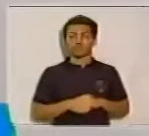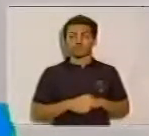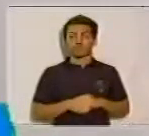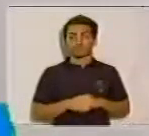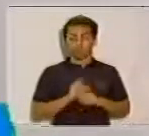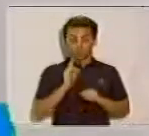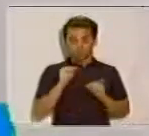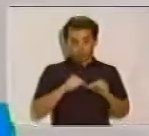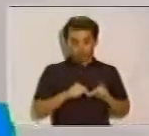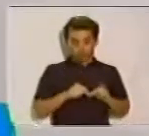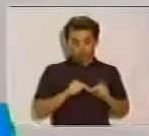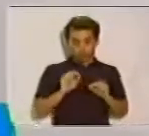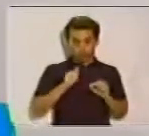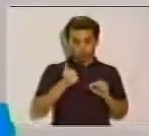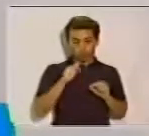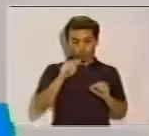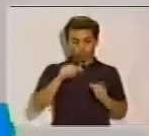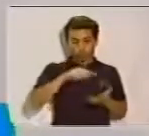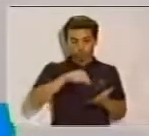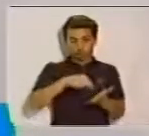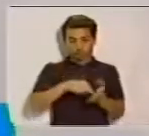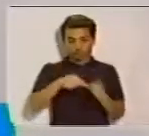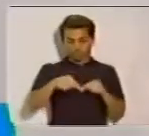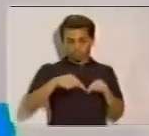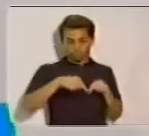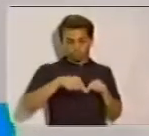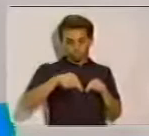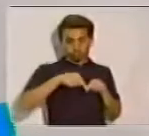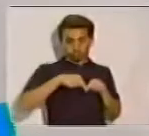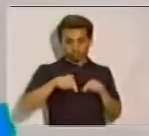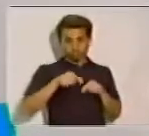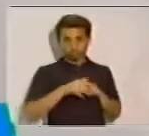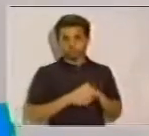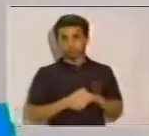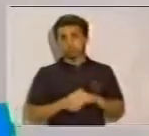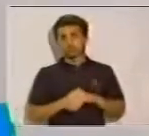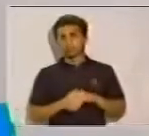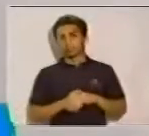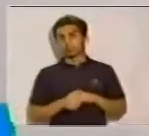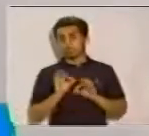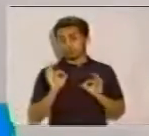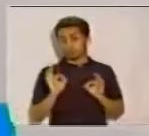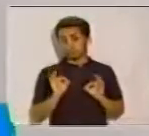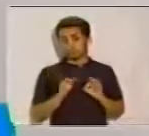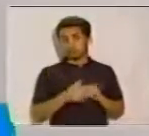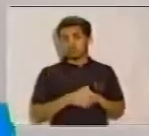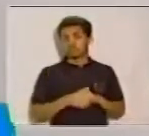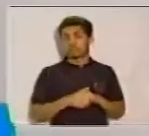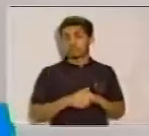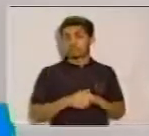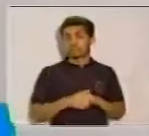en el centro. Orilla y centro. ¿Estamos bien?